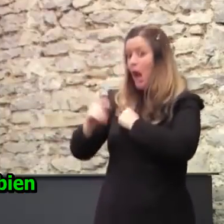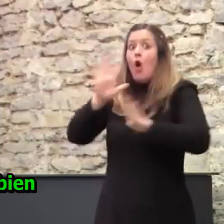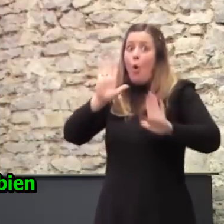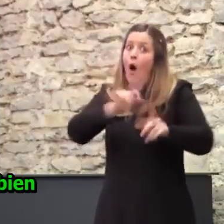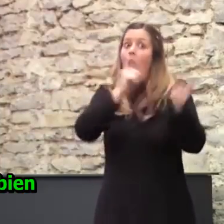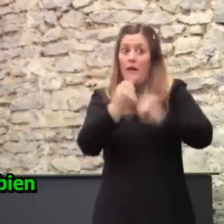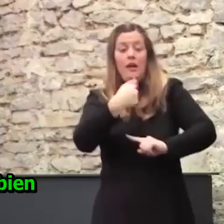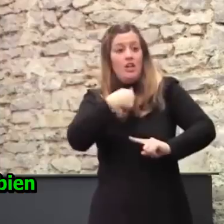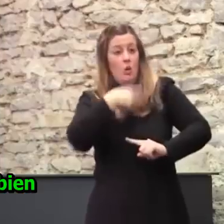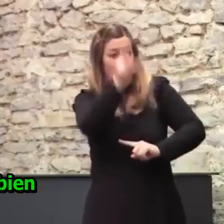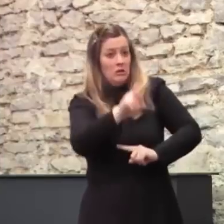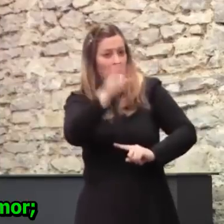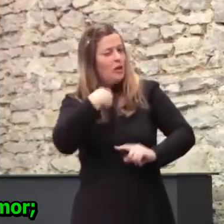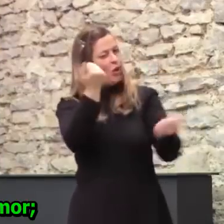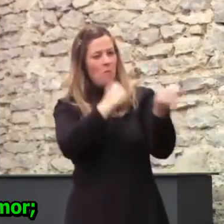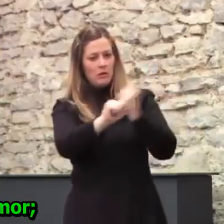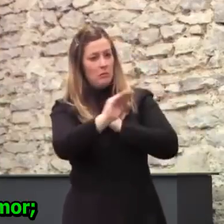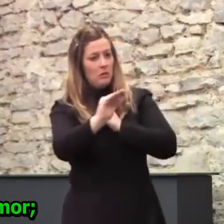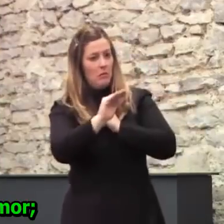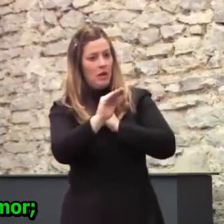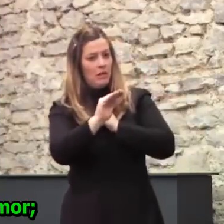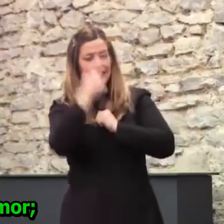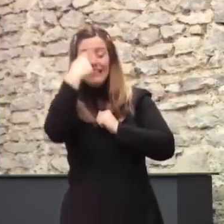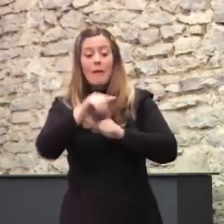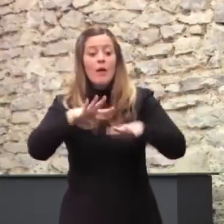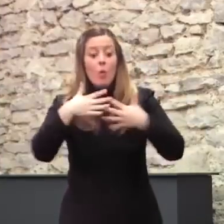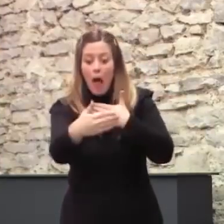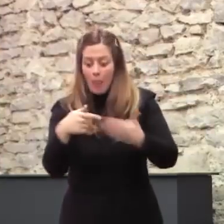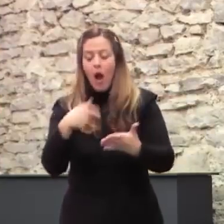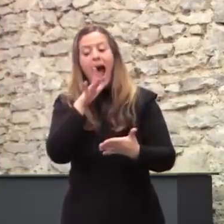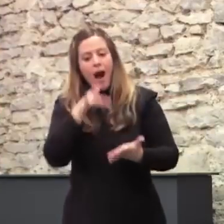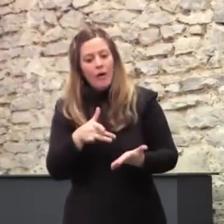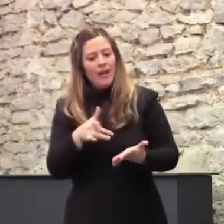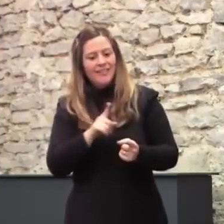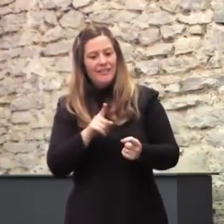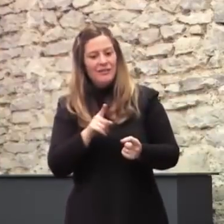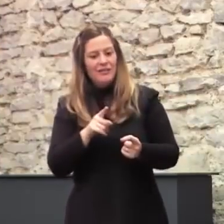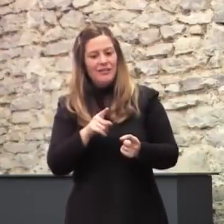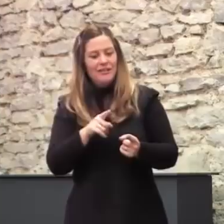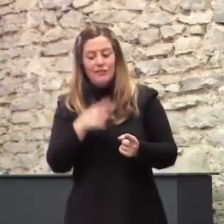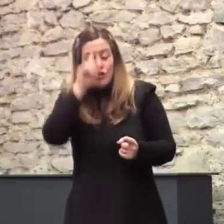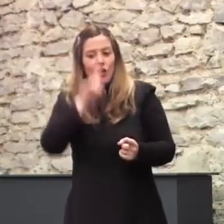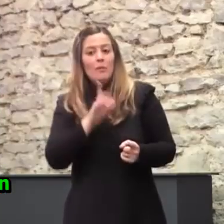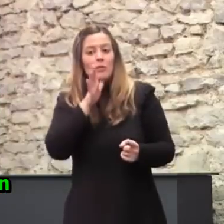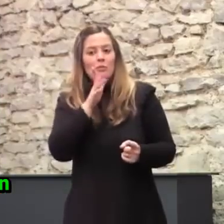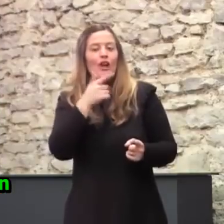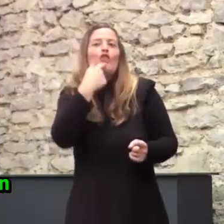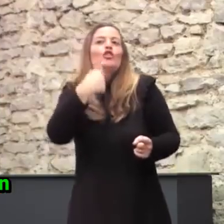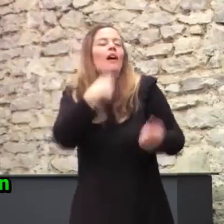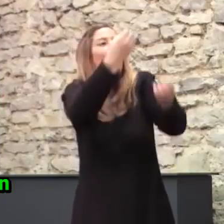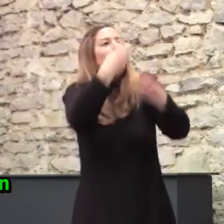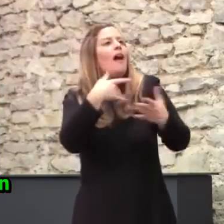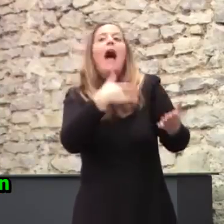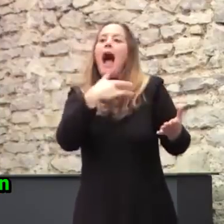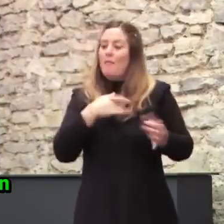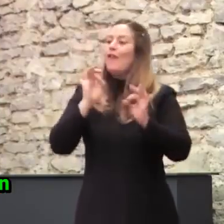estamos portando bien con otra persona, porque nos han dicho que eso es el amor, pelearse, llorar, discutir, y luego el polvo